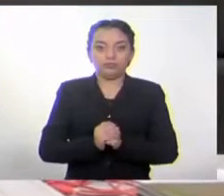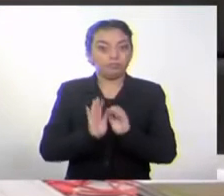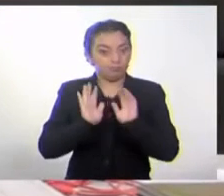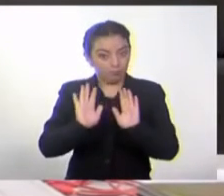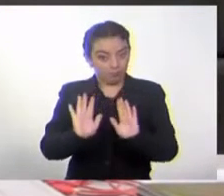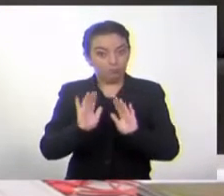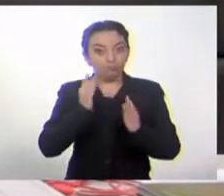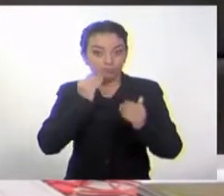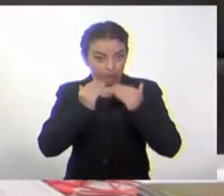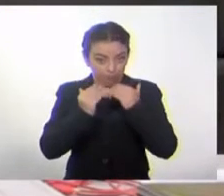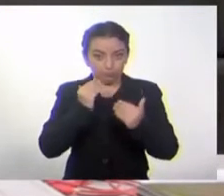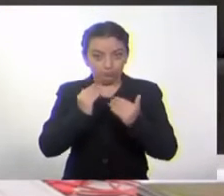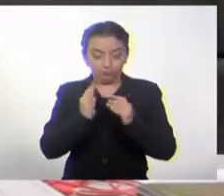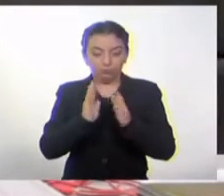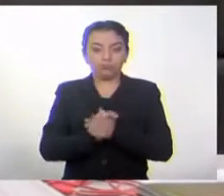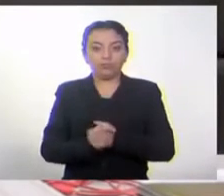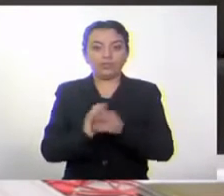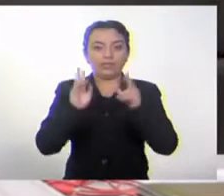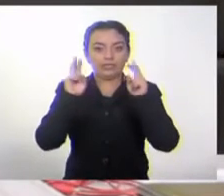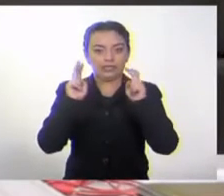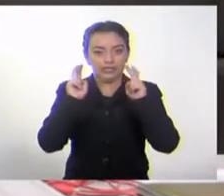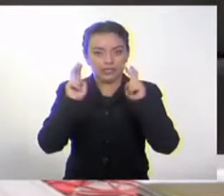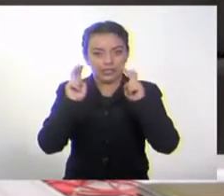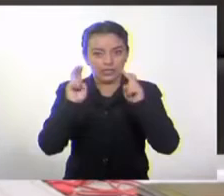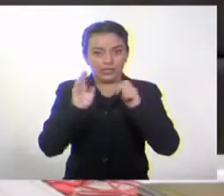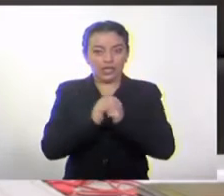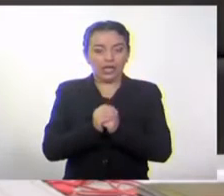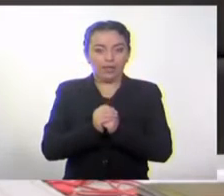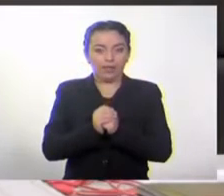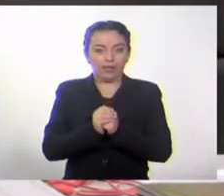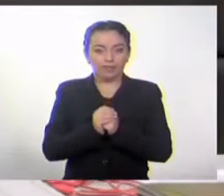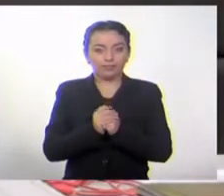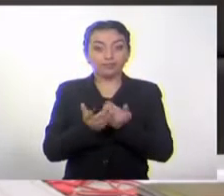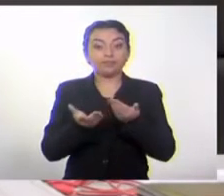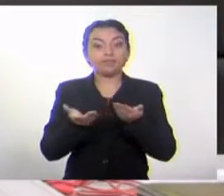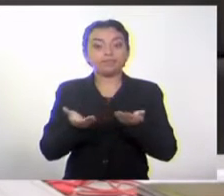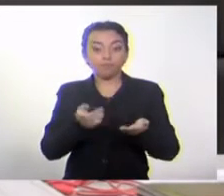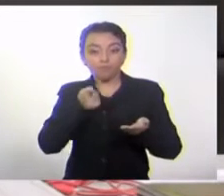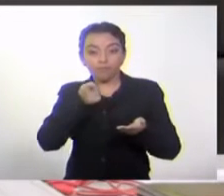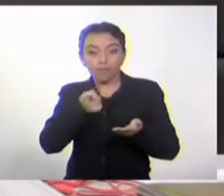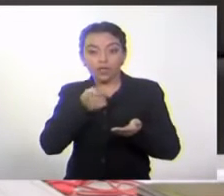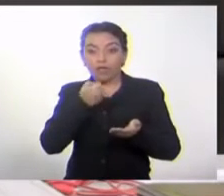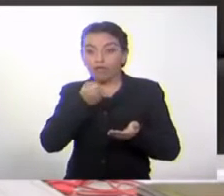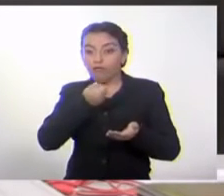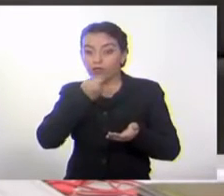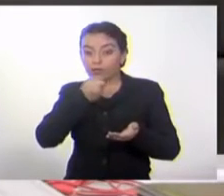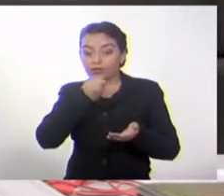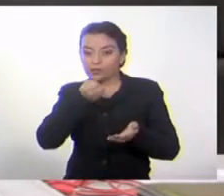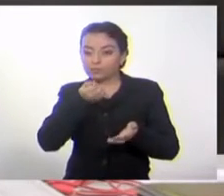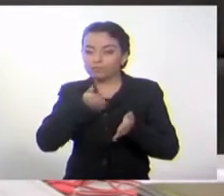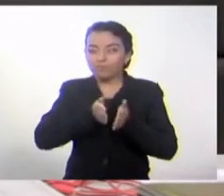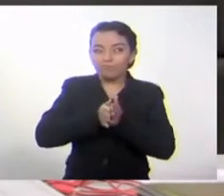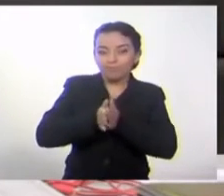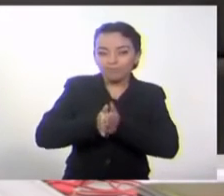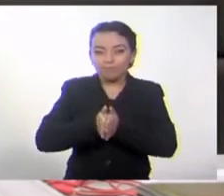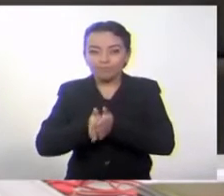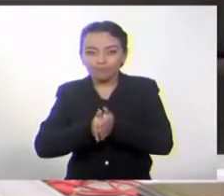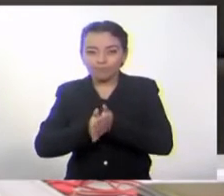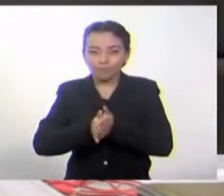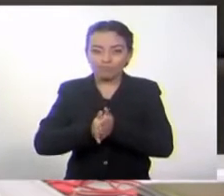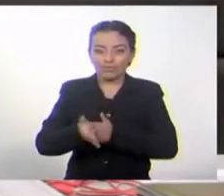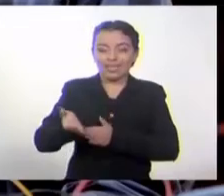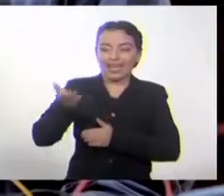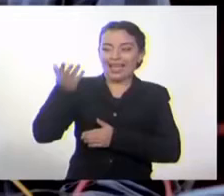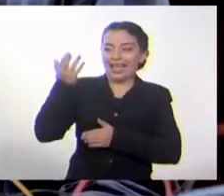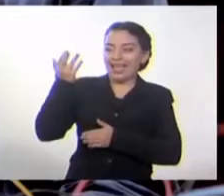Antes de iniciar con la temática, te presento un pequeño dato curioso. Durante muchos años existió una fuerte